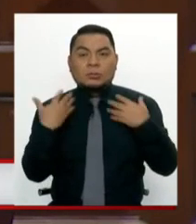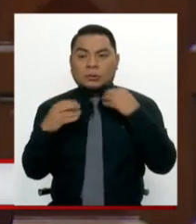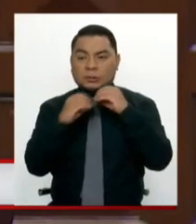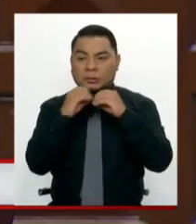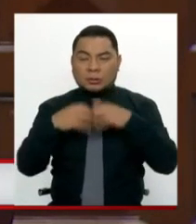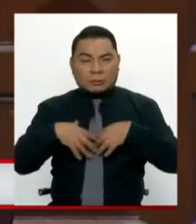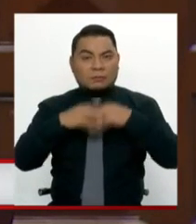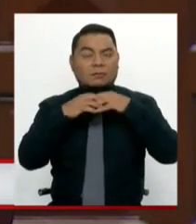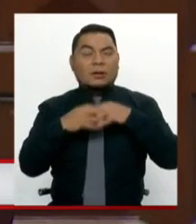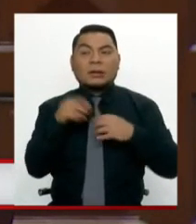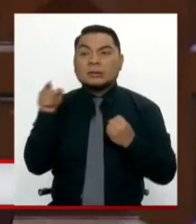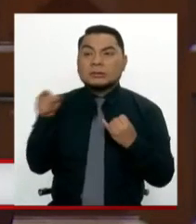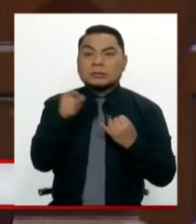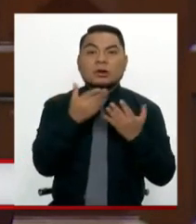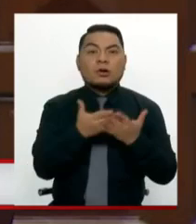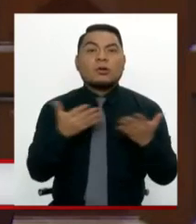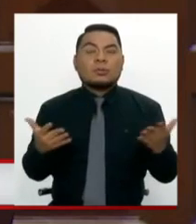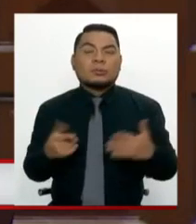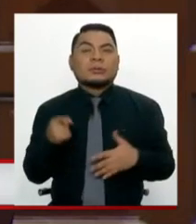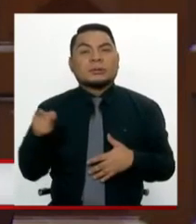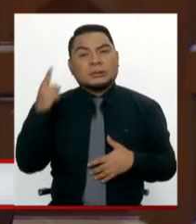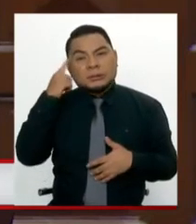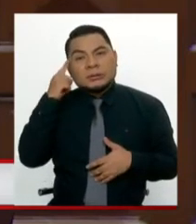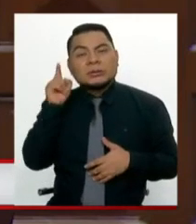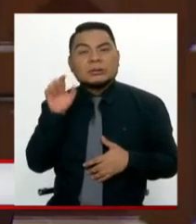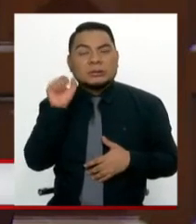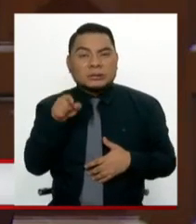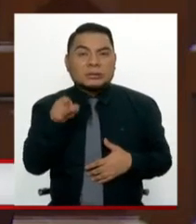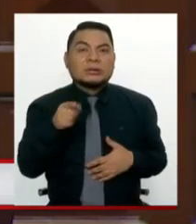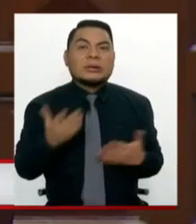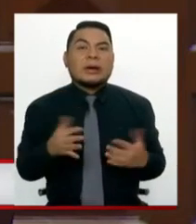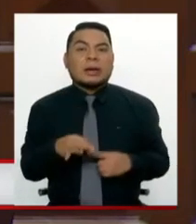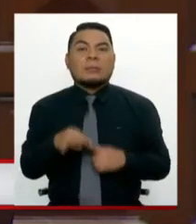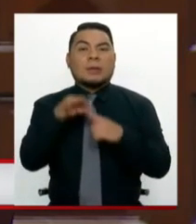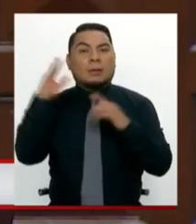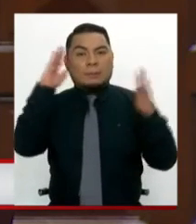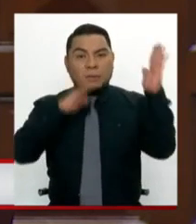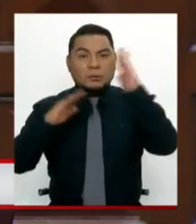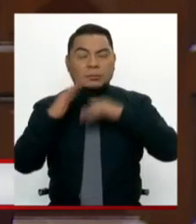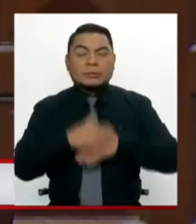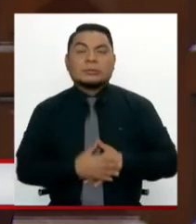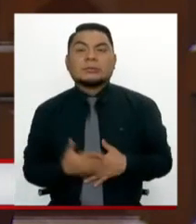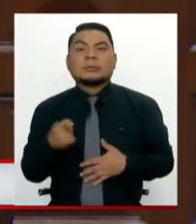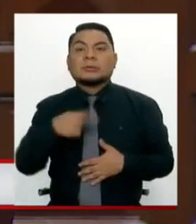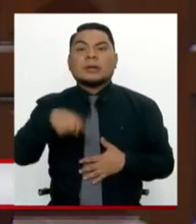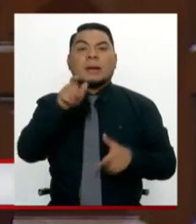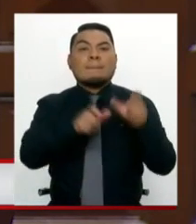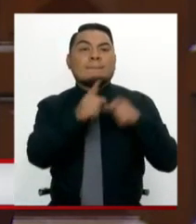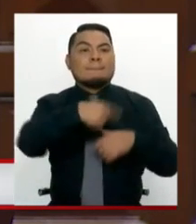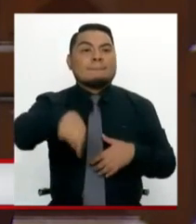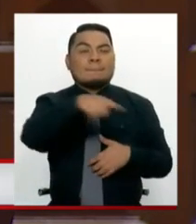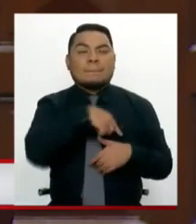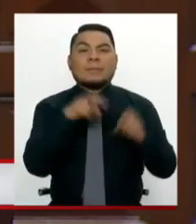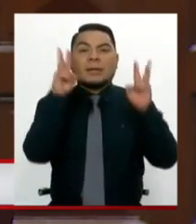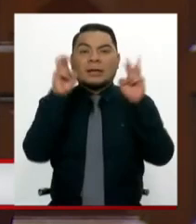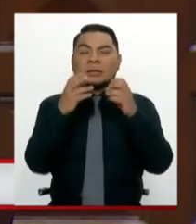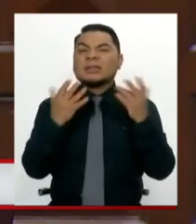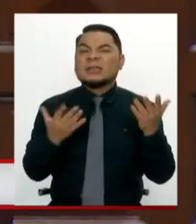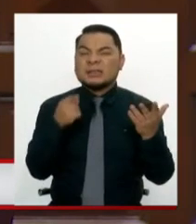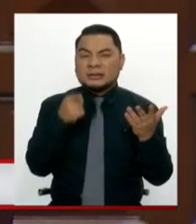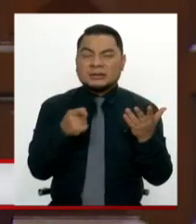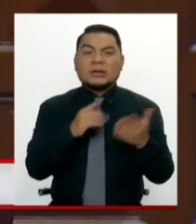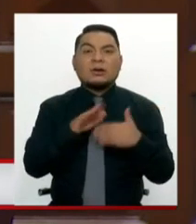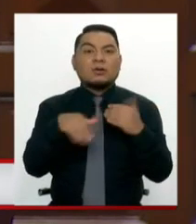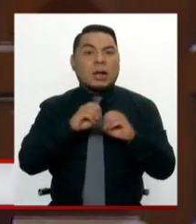y fortalecer aquellos aspectos que concitan especial preocupación de la ciudadanía en materia